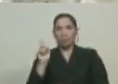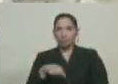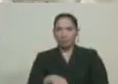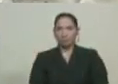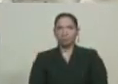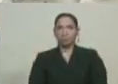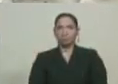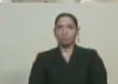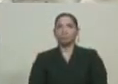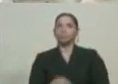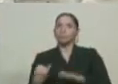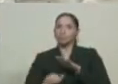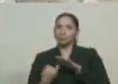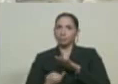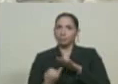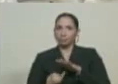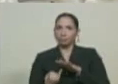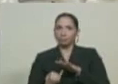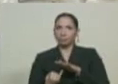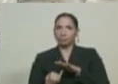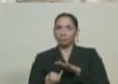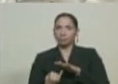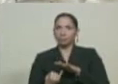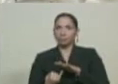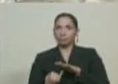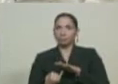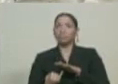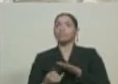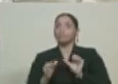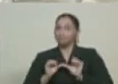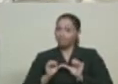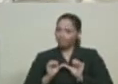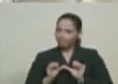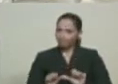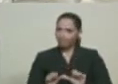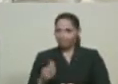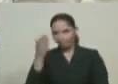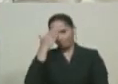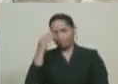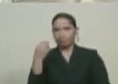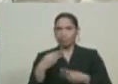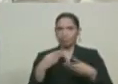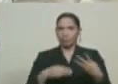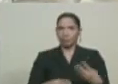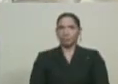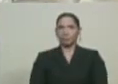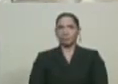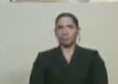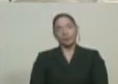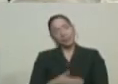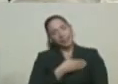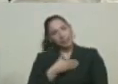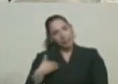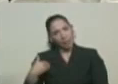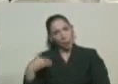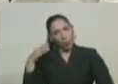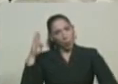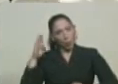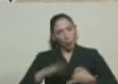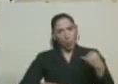activado la institucionalidad pertinente y competente en esta materia. Quiero, por último,